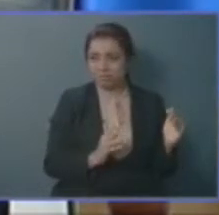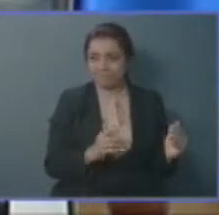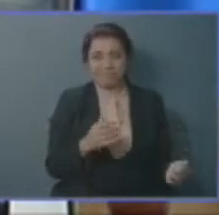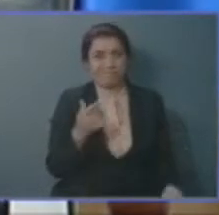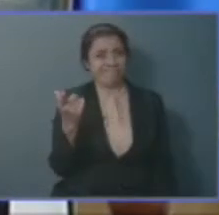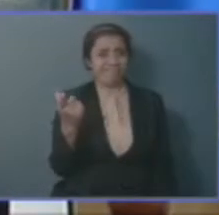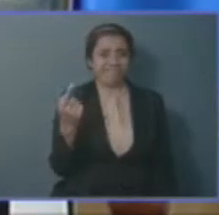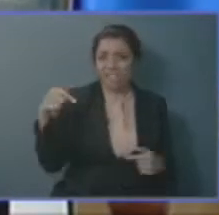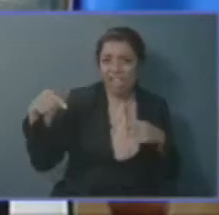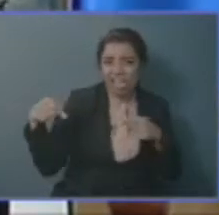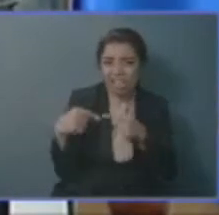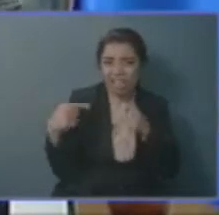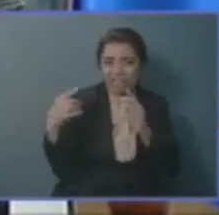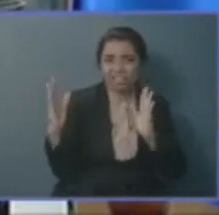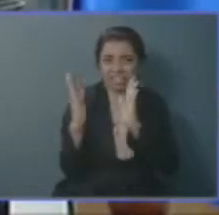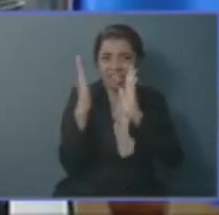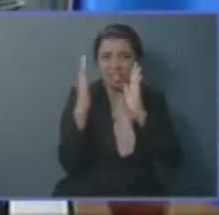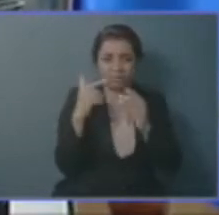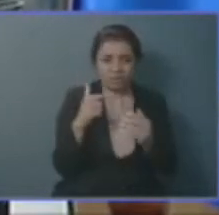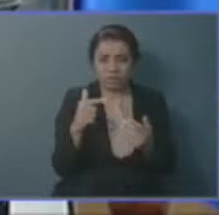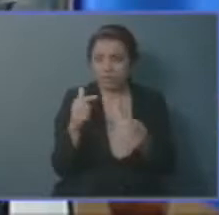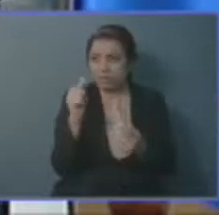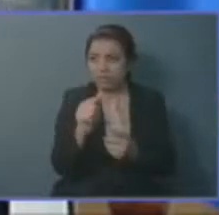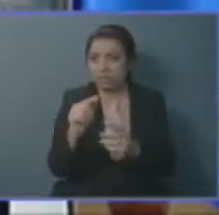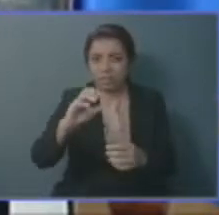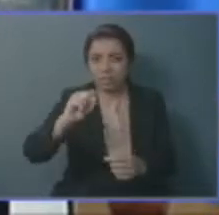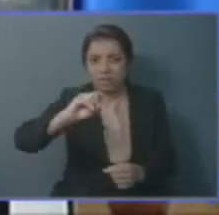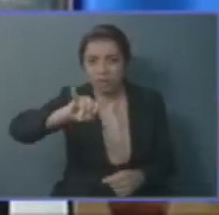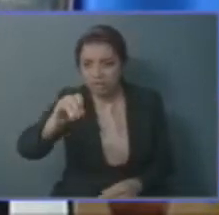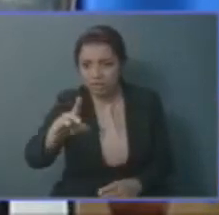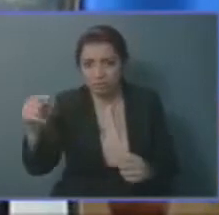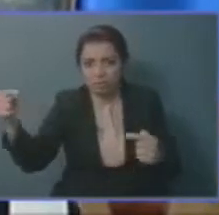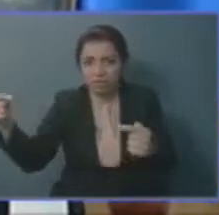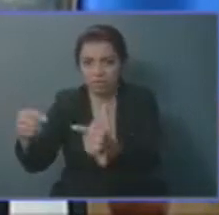retando al órgano judicial y sus resoluciones,